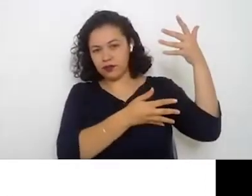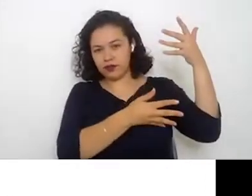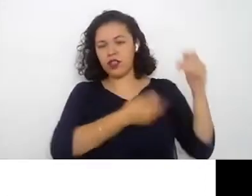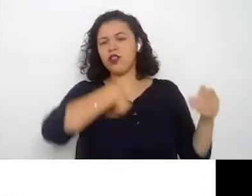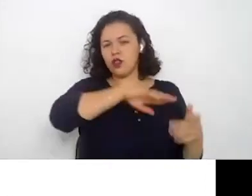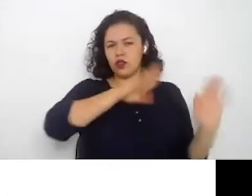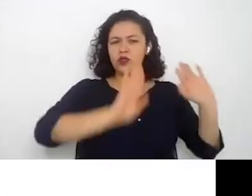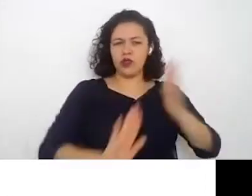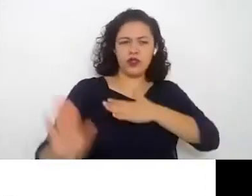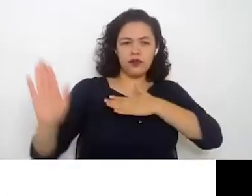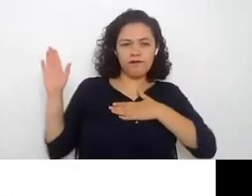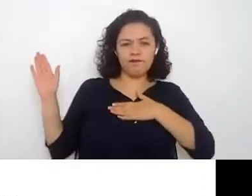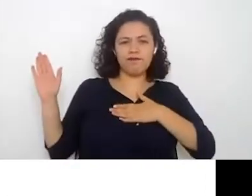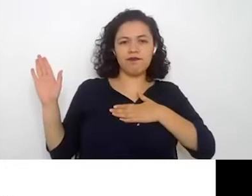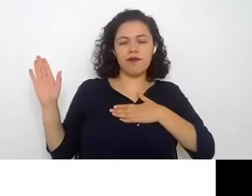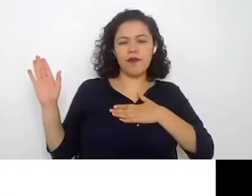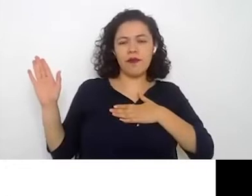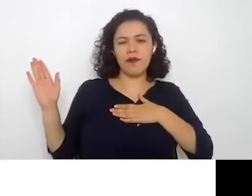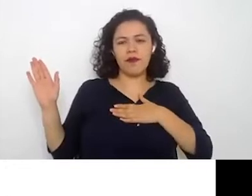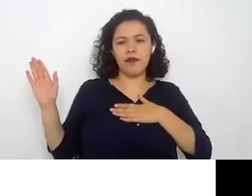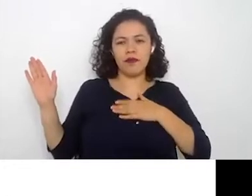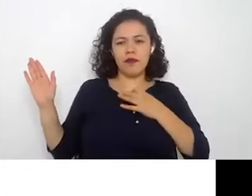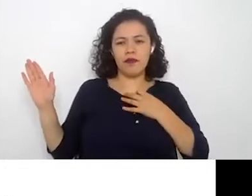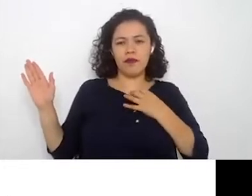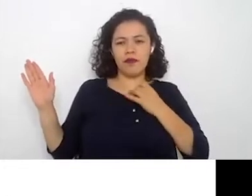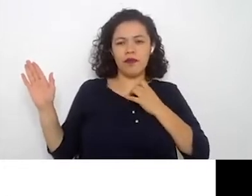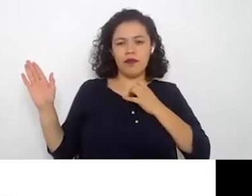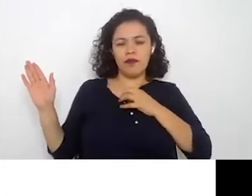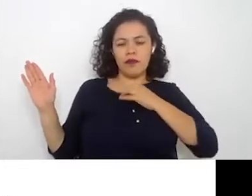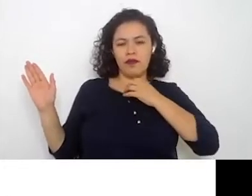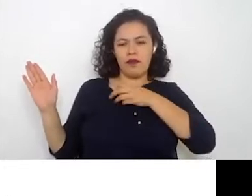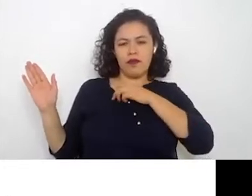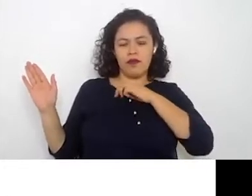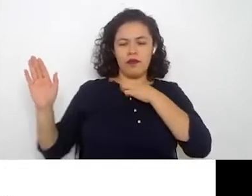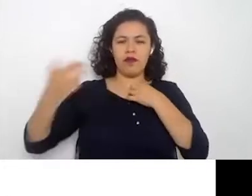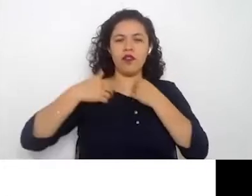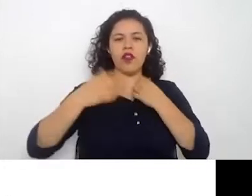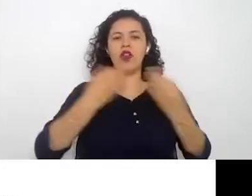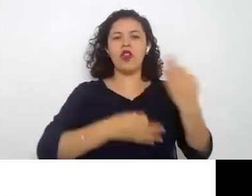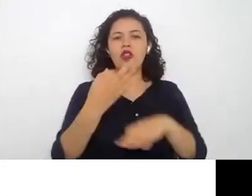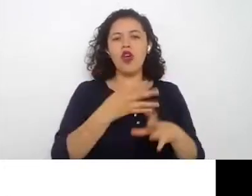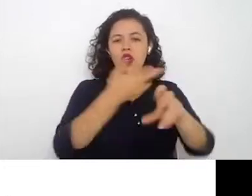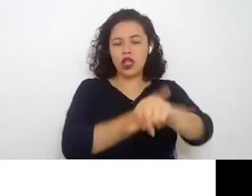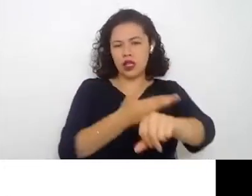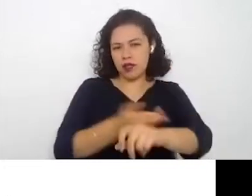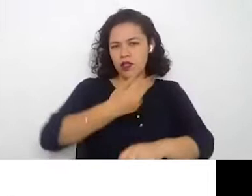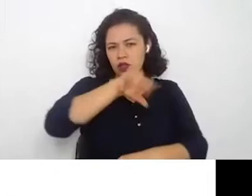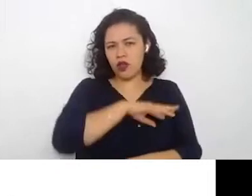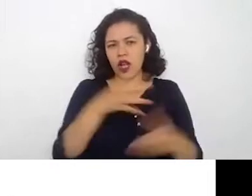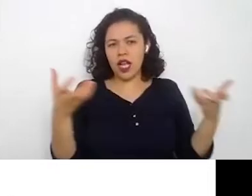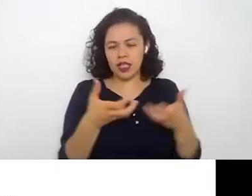comprometidos a que debemos de solicitar un CFDI, ¿verdad? De todas esas erogaciones,